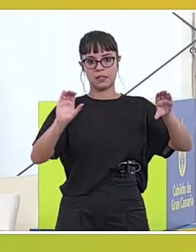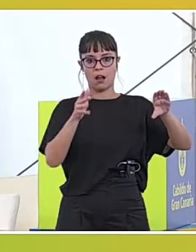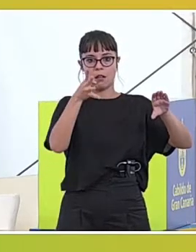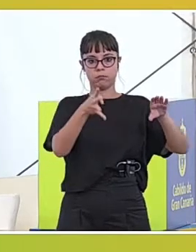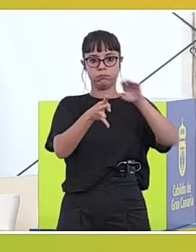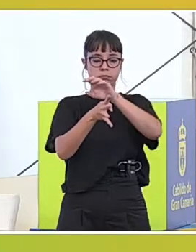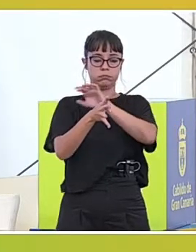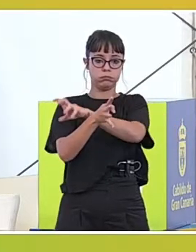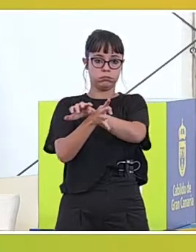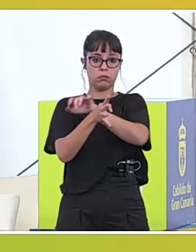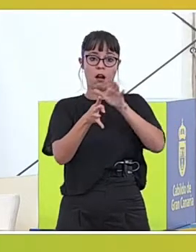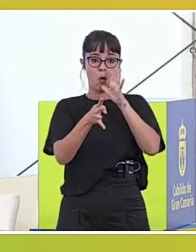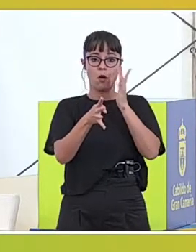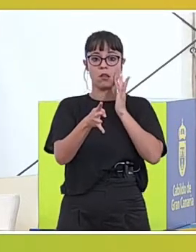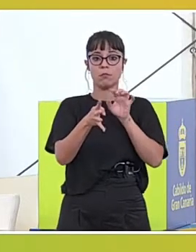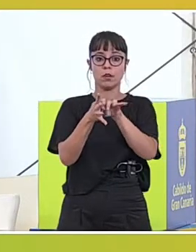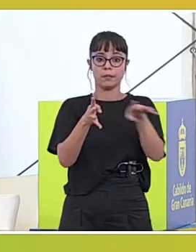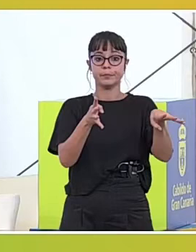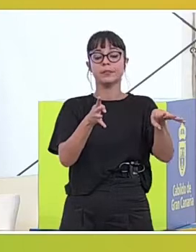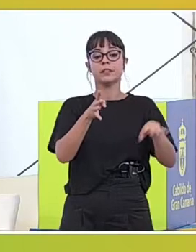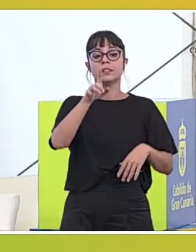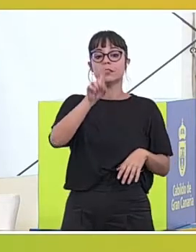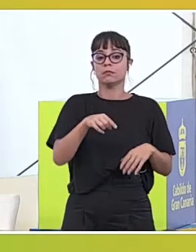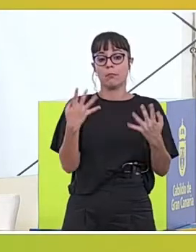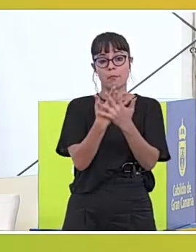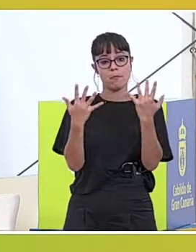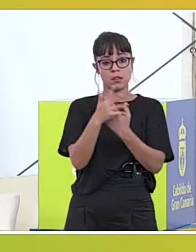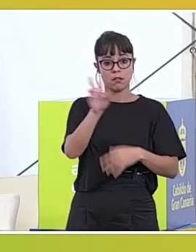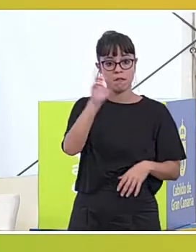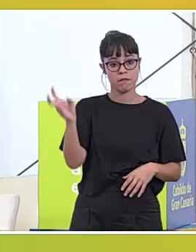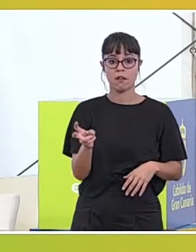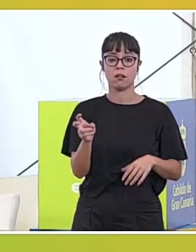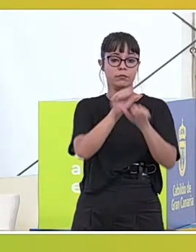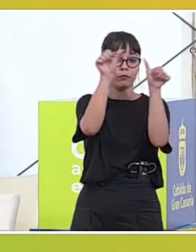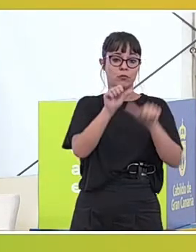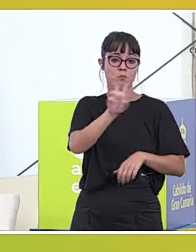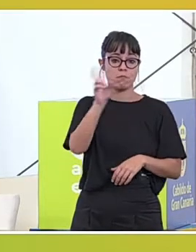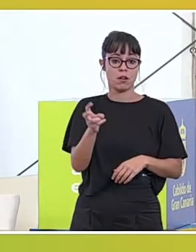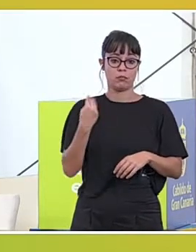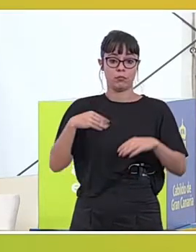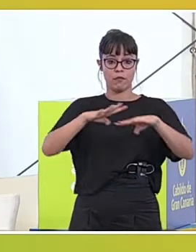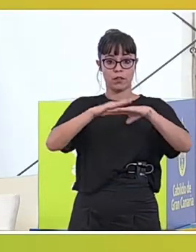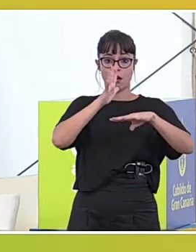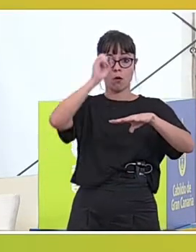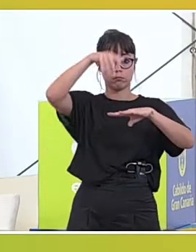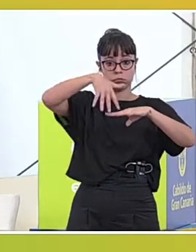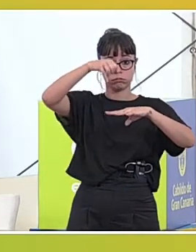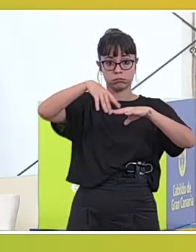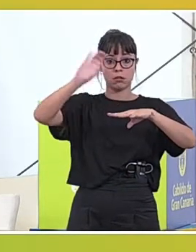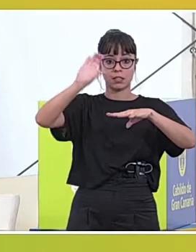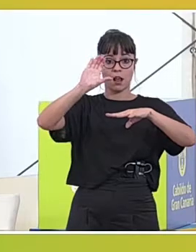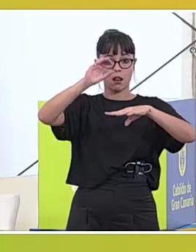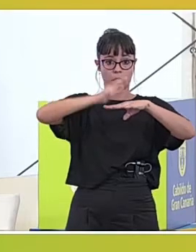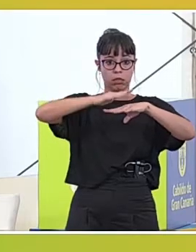la osmóticamente asistida, que es una combinación entre ósmosis directa y ósmosis inversa. Y luego en la conversión, por ejemplo,